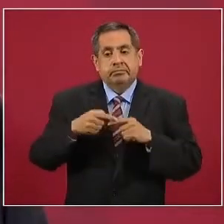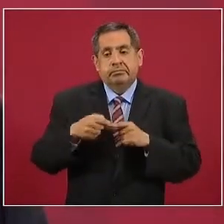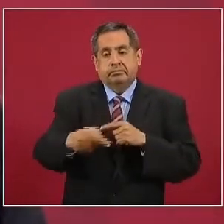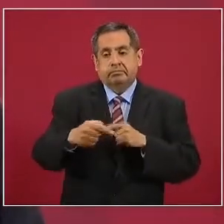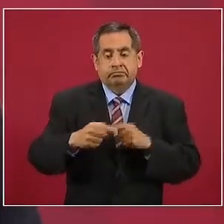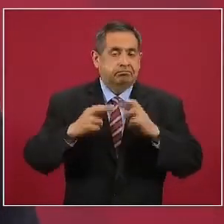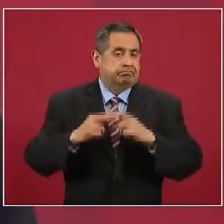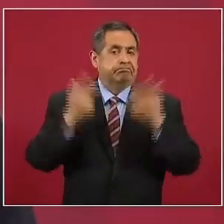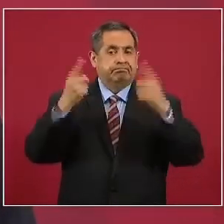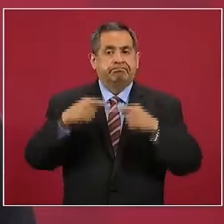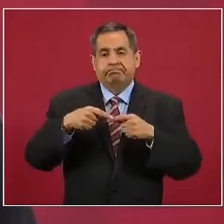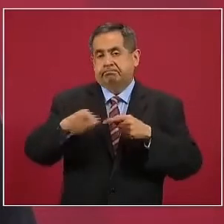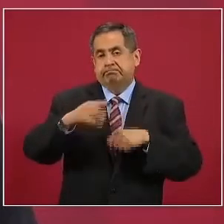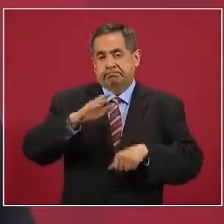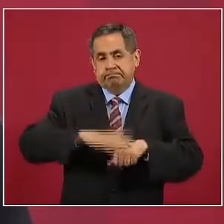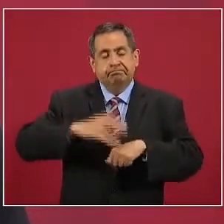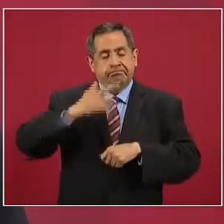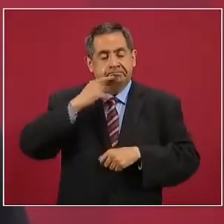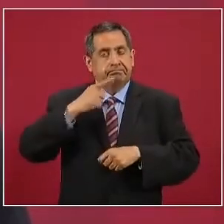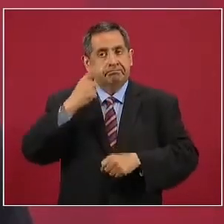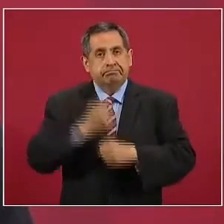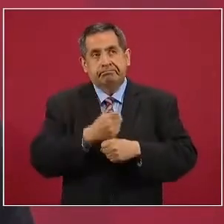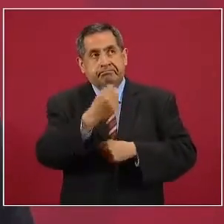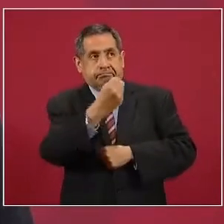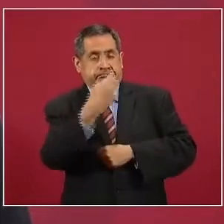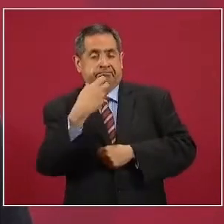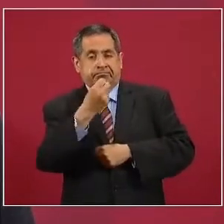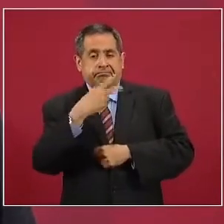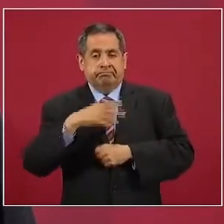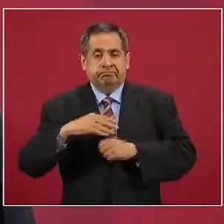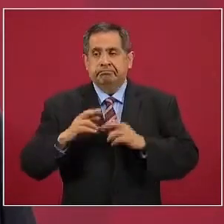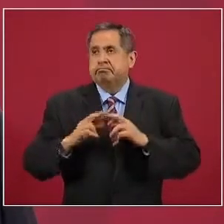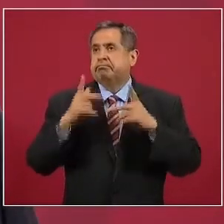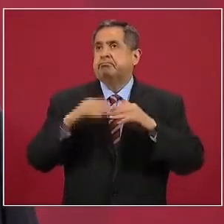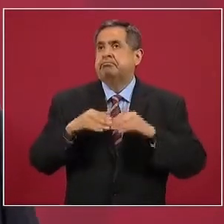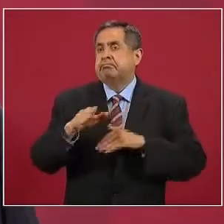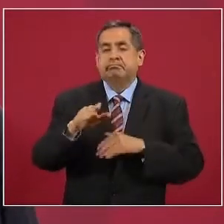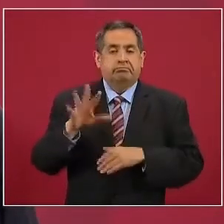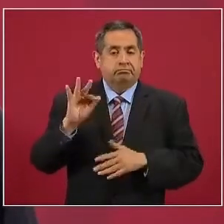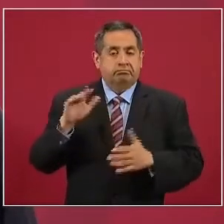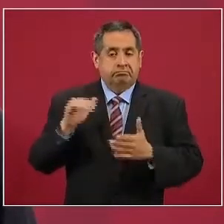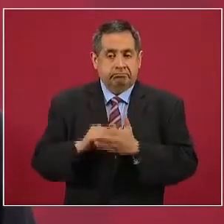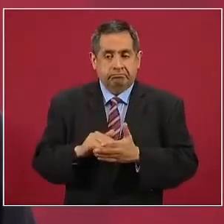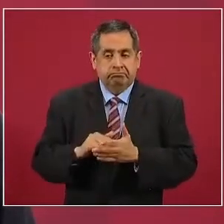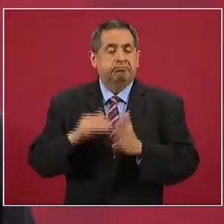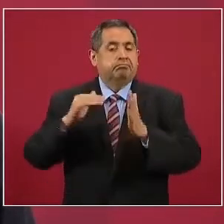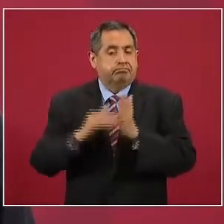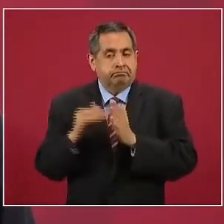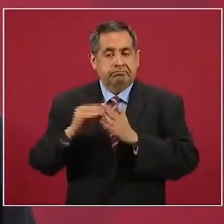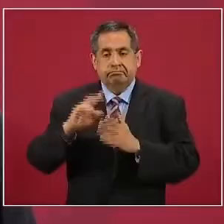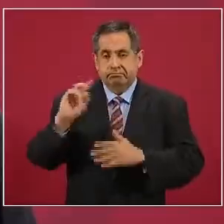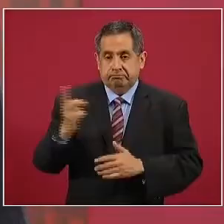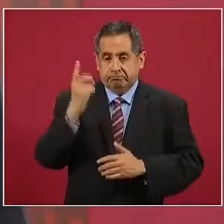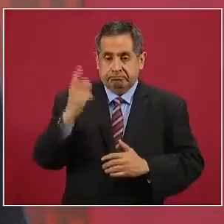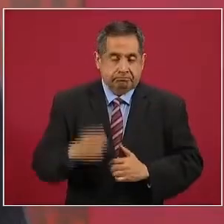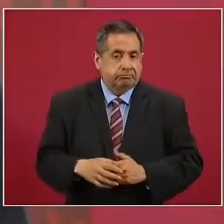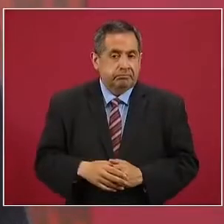récord en remesas. Vamos a llegar a los 40,000 millones de